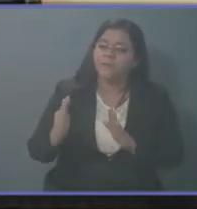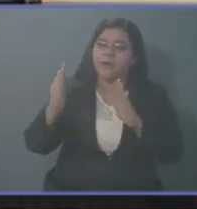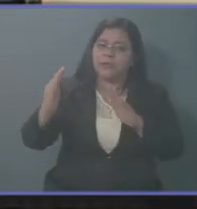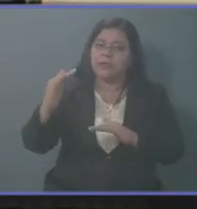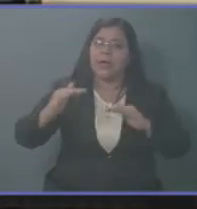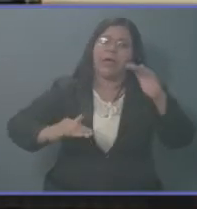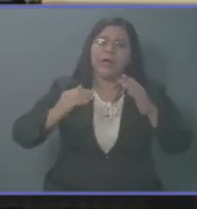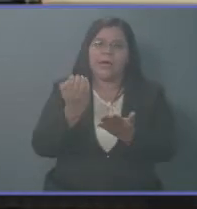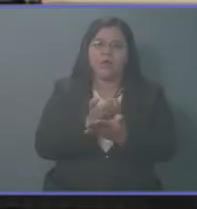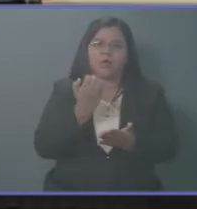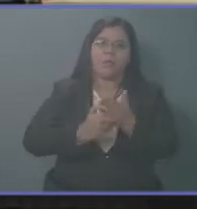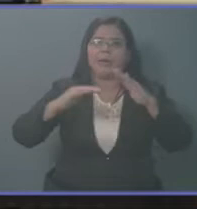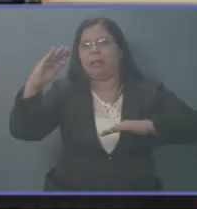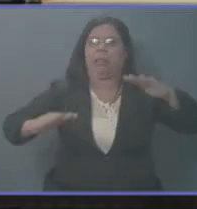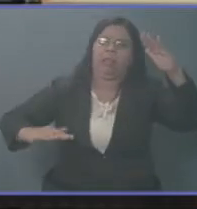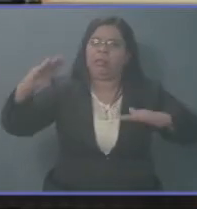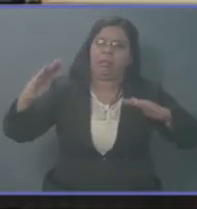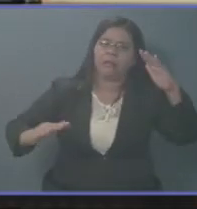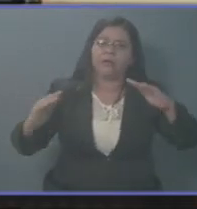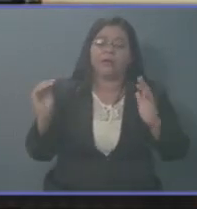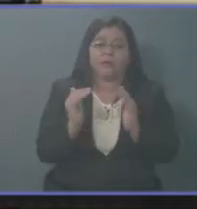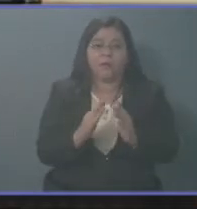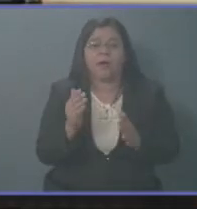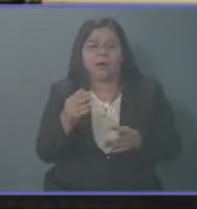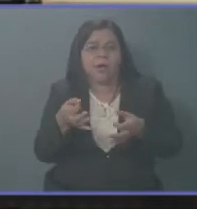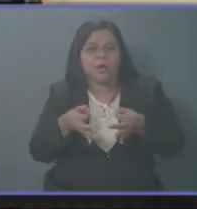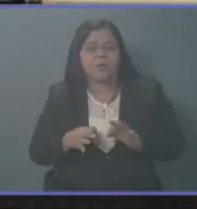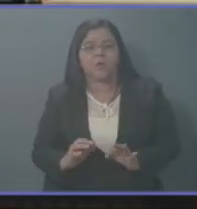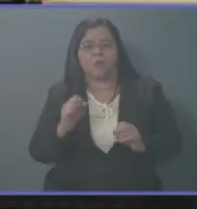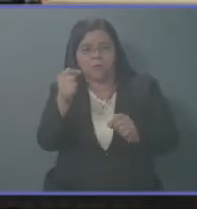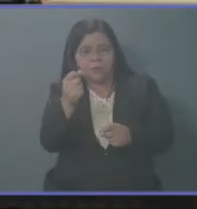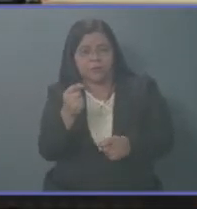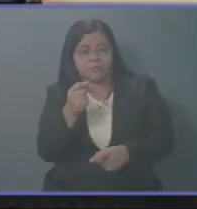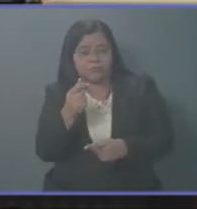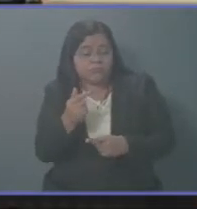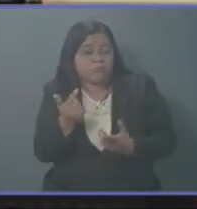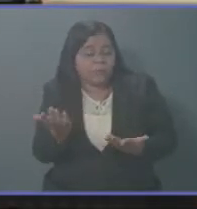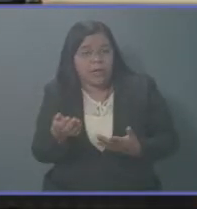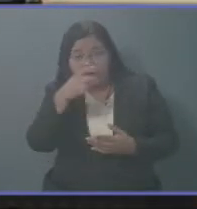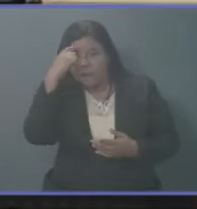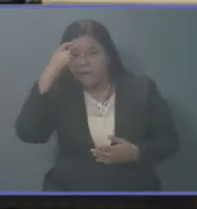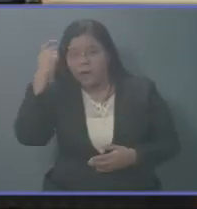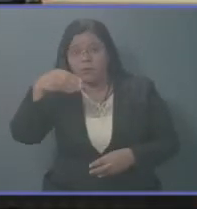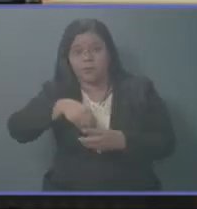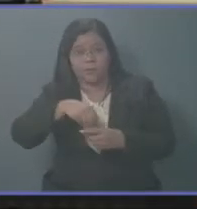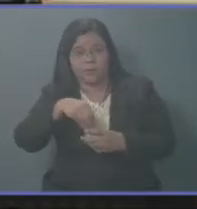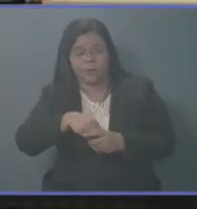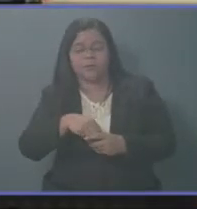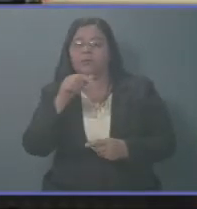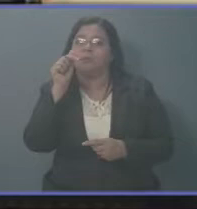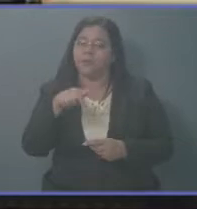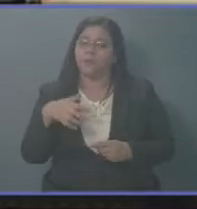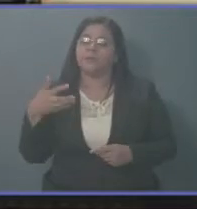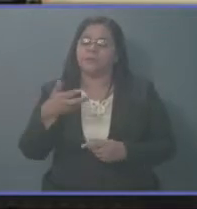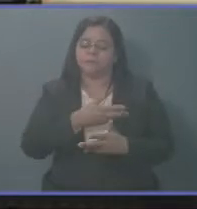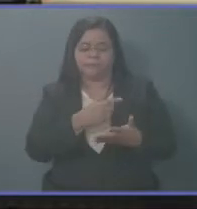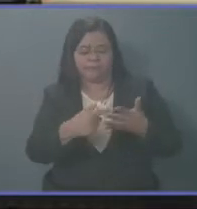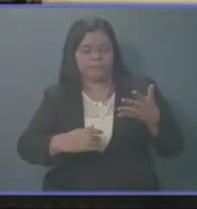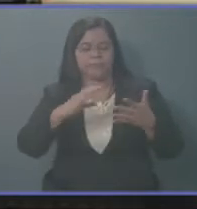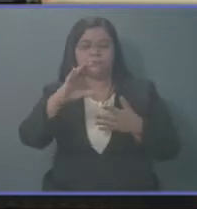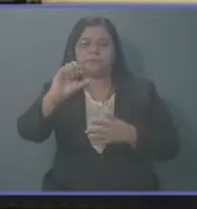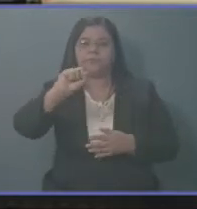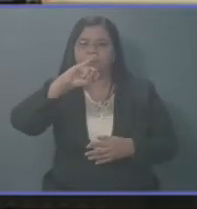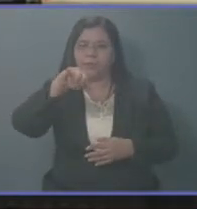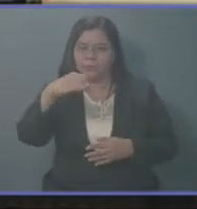estabilidad económica y el adecuado funcionamiento de las instituciones bancarias de nuestro país. Al respecto de la presente violación constitucional, la Sala